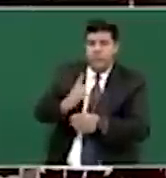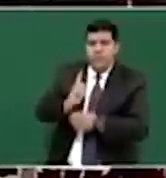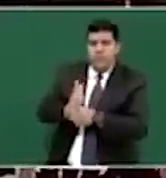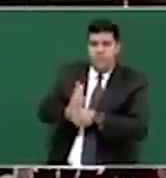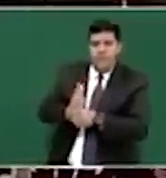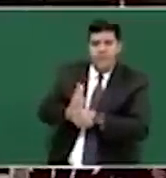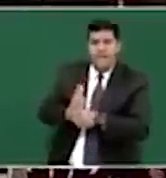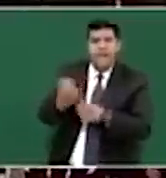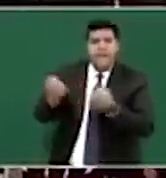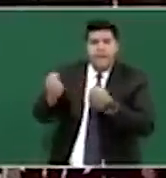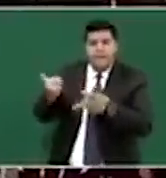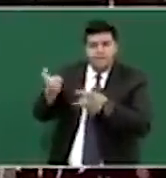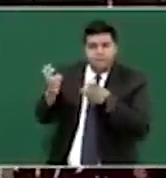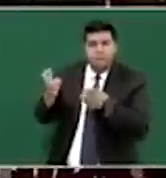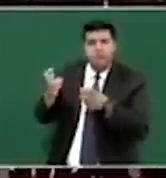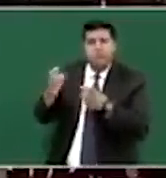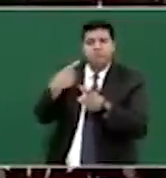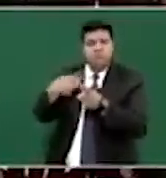robo de vehículo,